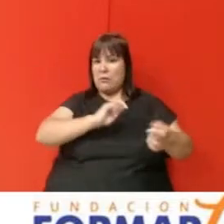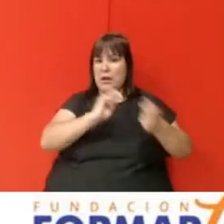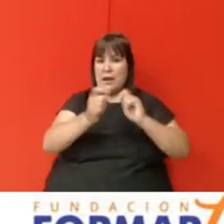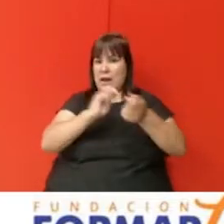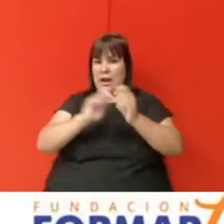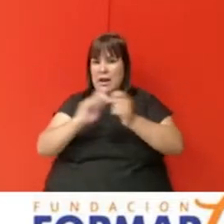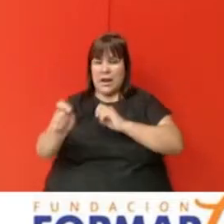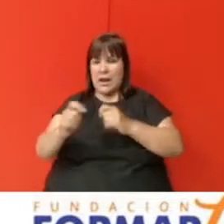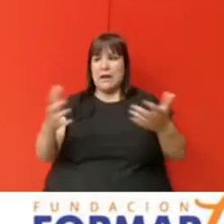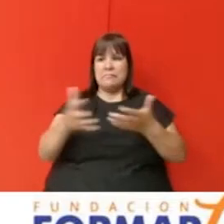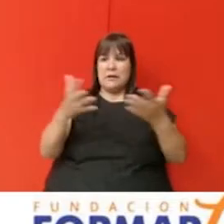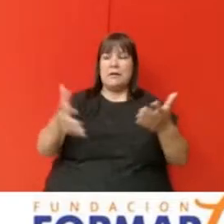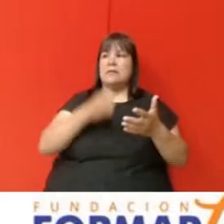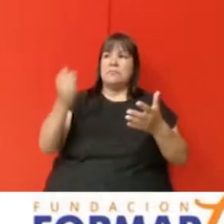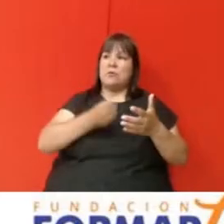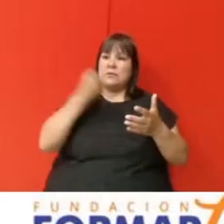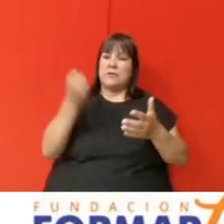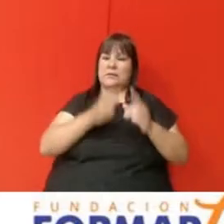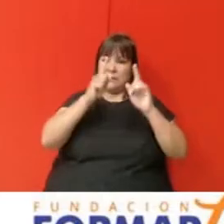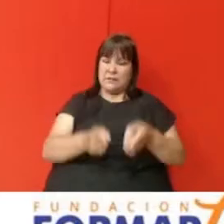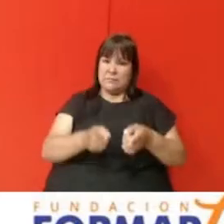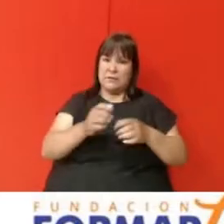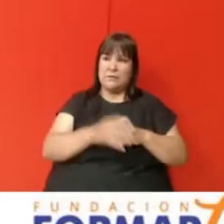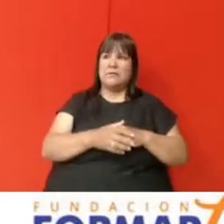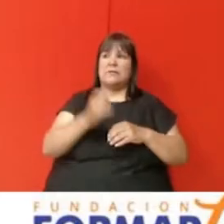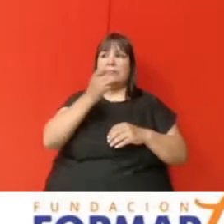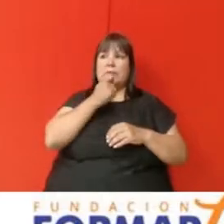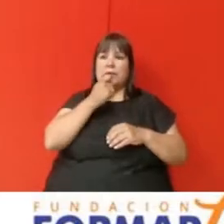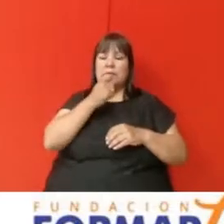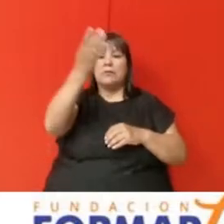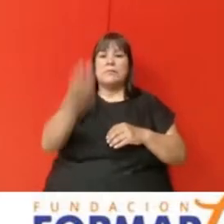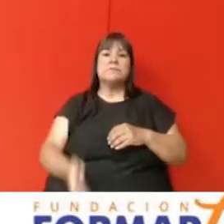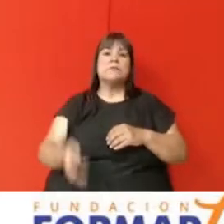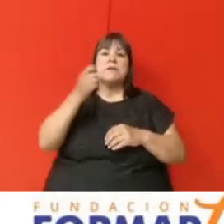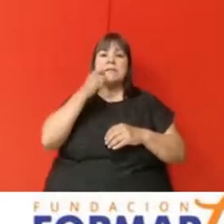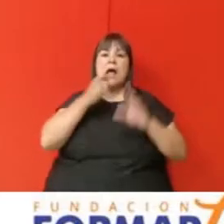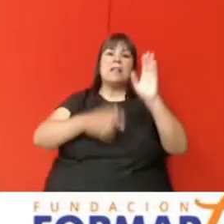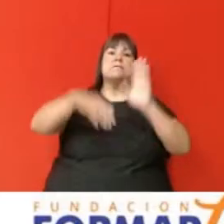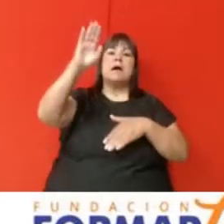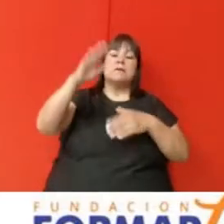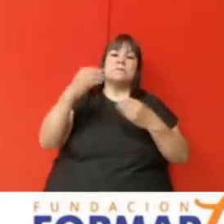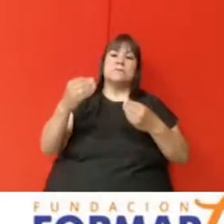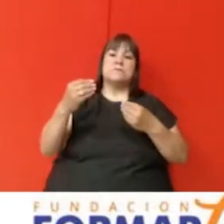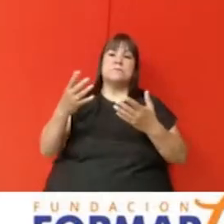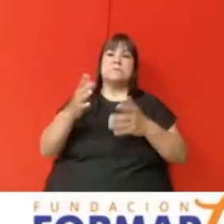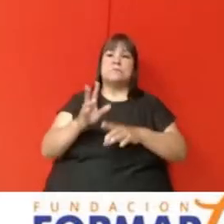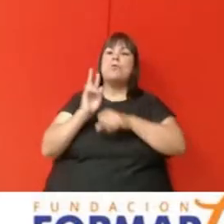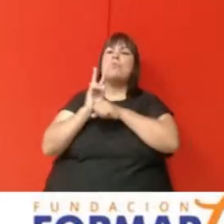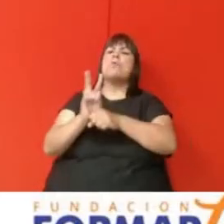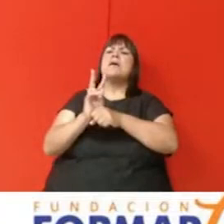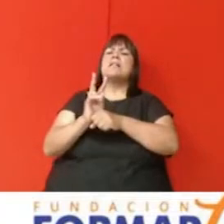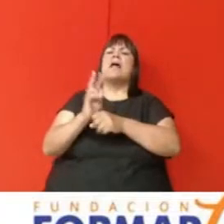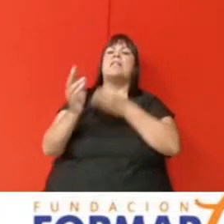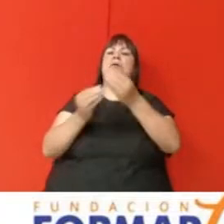son muy importantes. Y es el significado que los adultos mayores le otorgan al cuidado que reciben durante